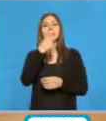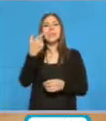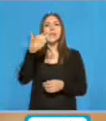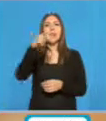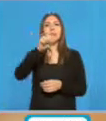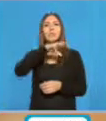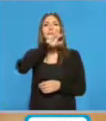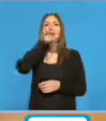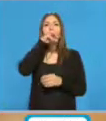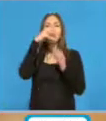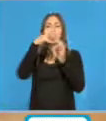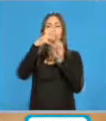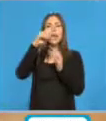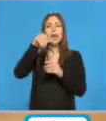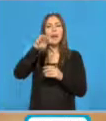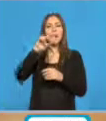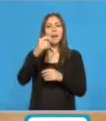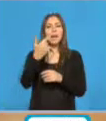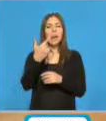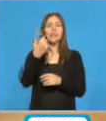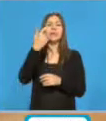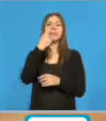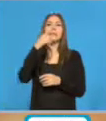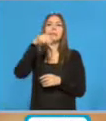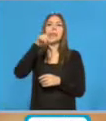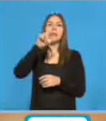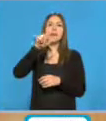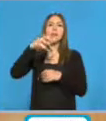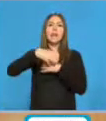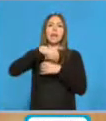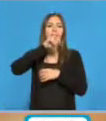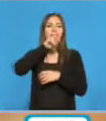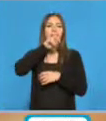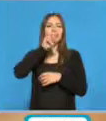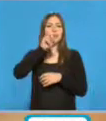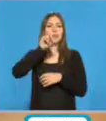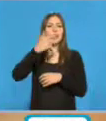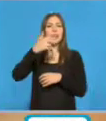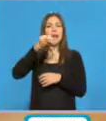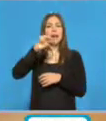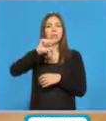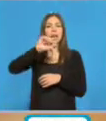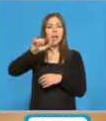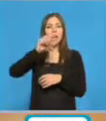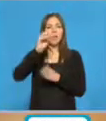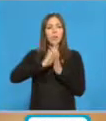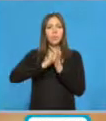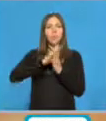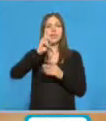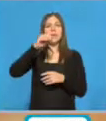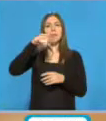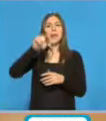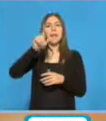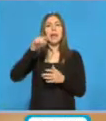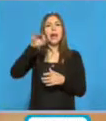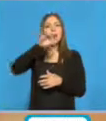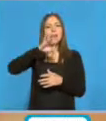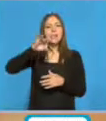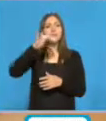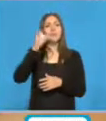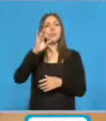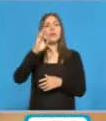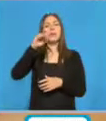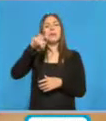100 mililitros de caldo de pollo, 30 gramos de ajo laminado 30 mililitros de aceite. y 40 mililitros de aceite de ajonjolí o